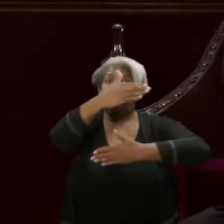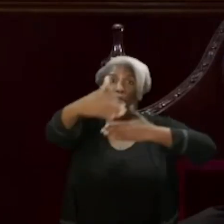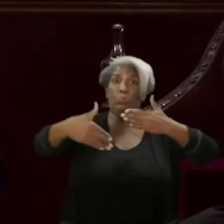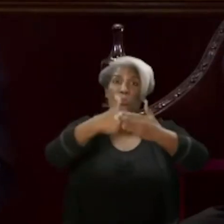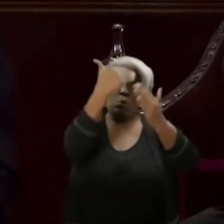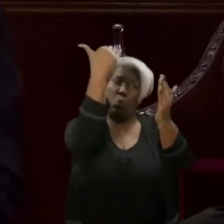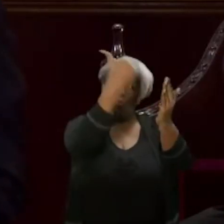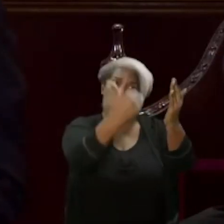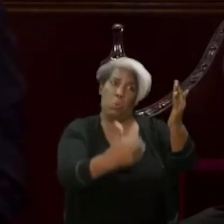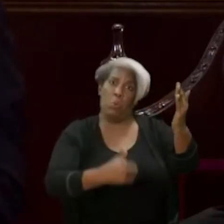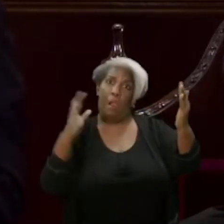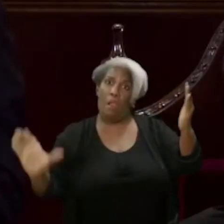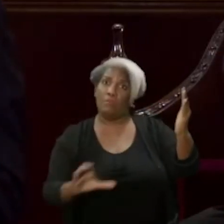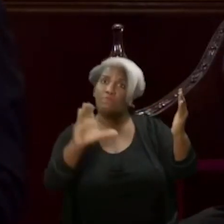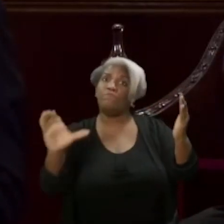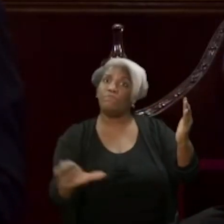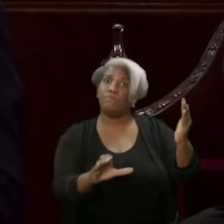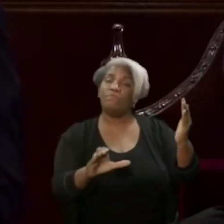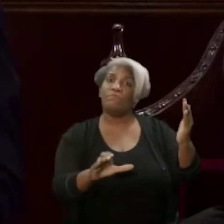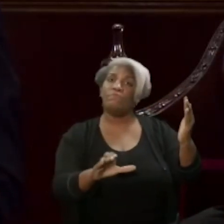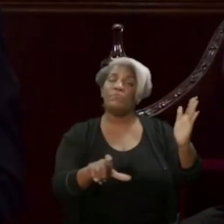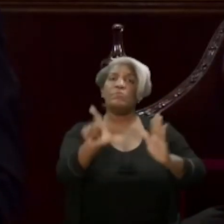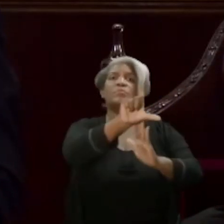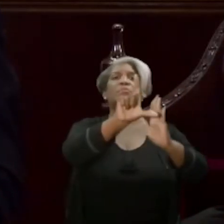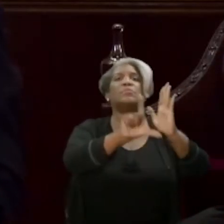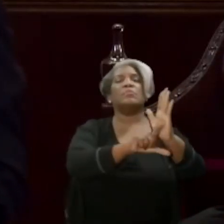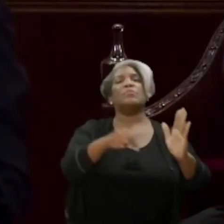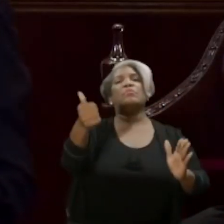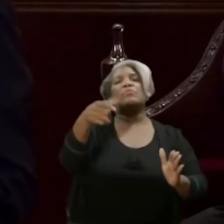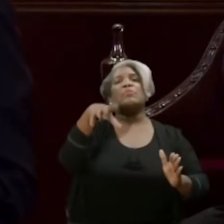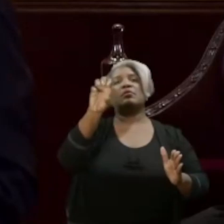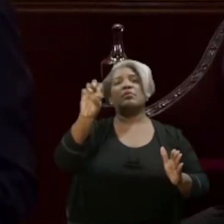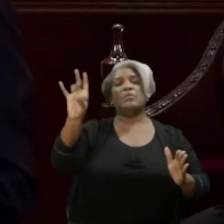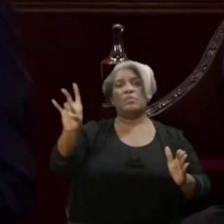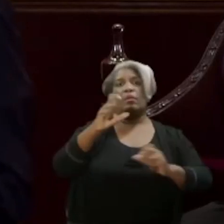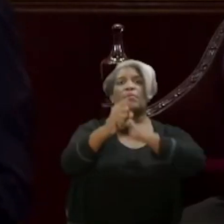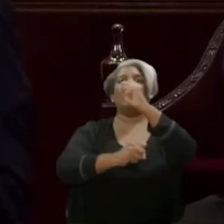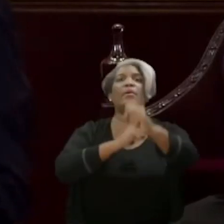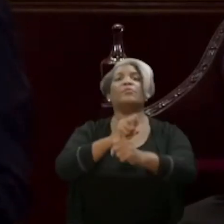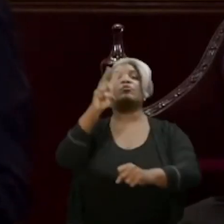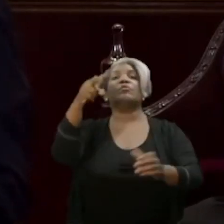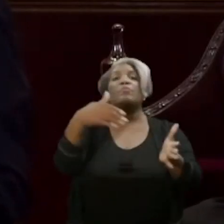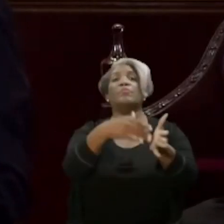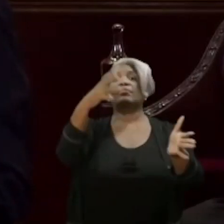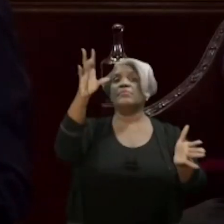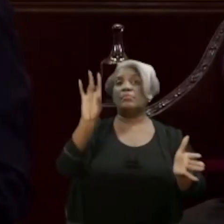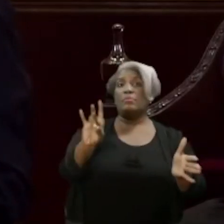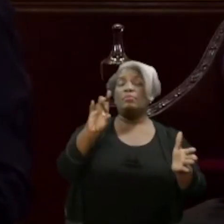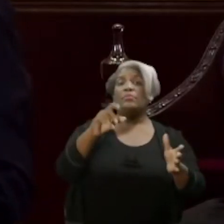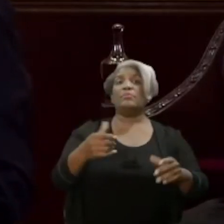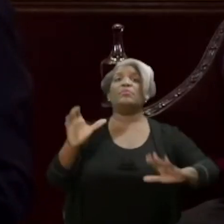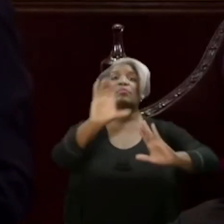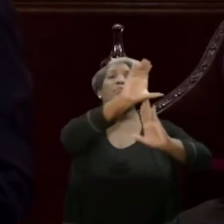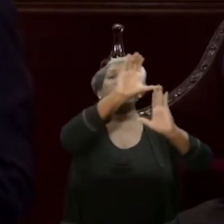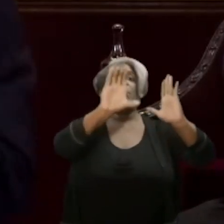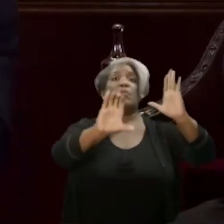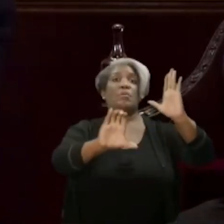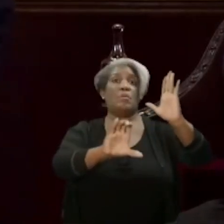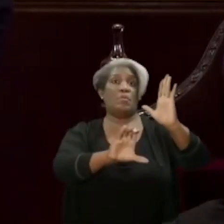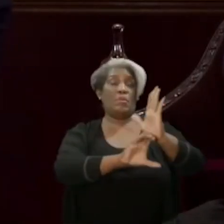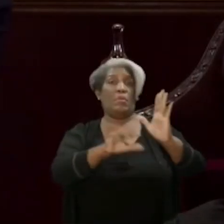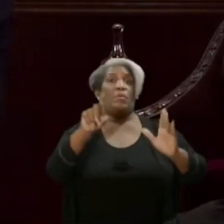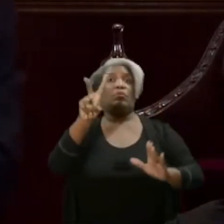transparencia y con honestidad. Pese a que la ley 1007 del año 2007 y la Constitución del 2010 lo permitían,